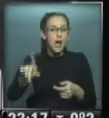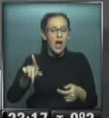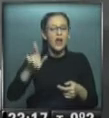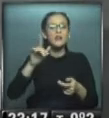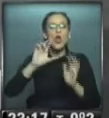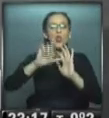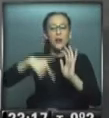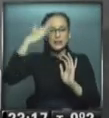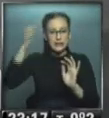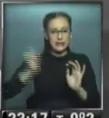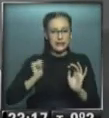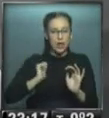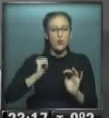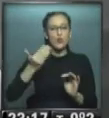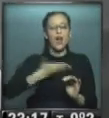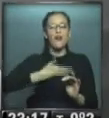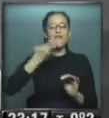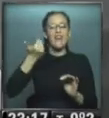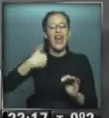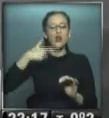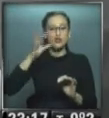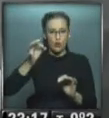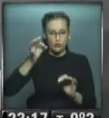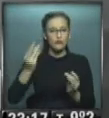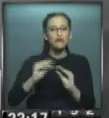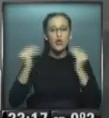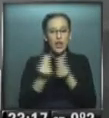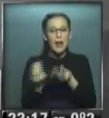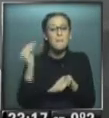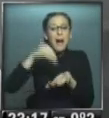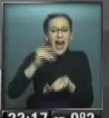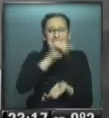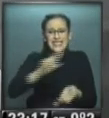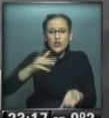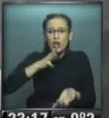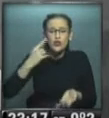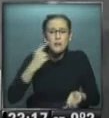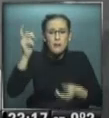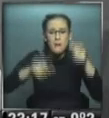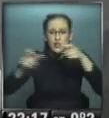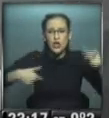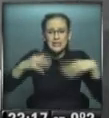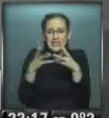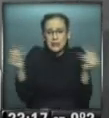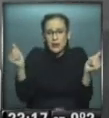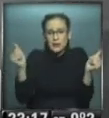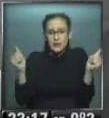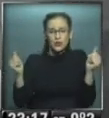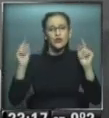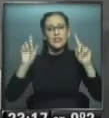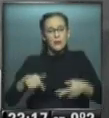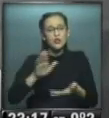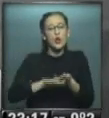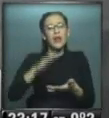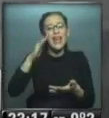la dictadura de Francisco Franco. Se trata de más de 114.000 casos en un periodo que abarca también a la